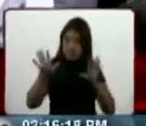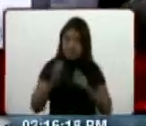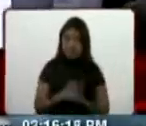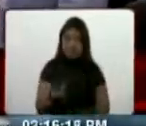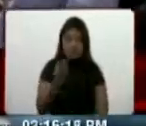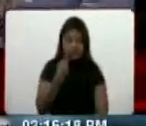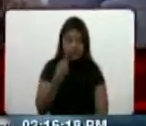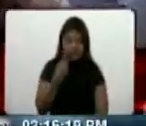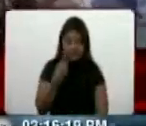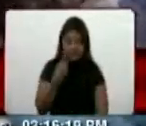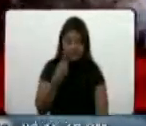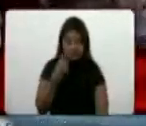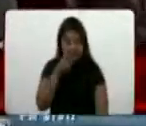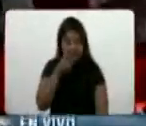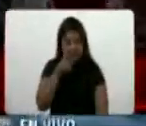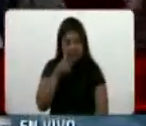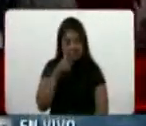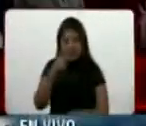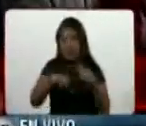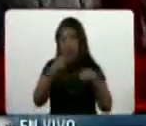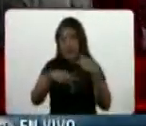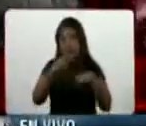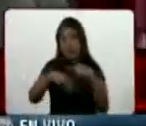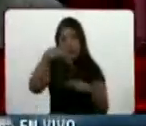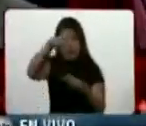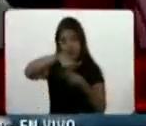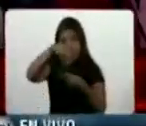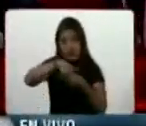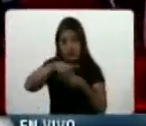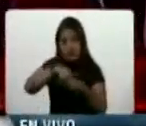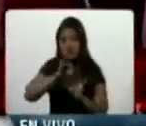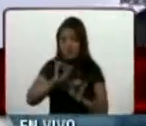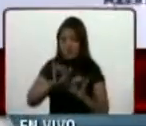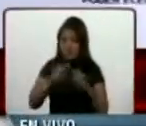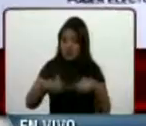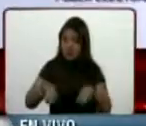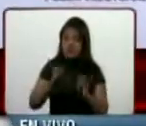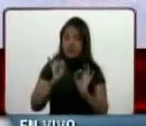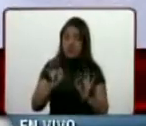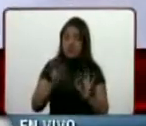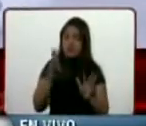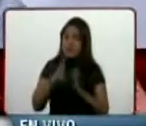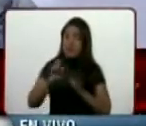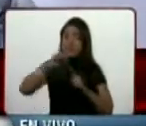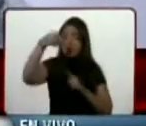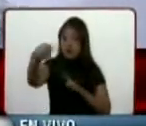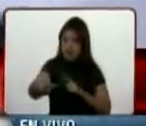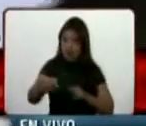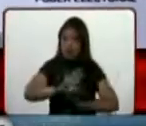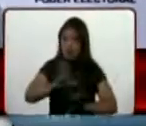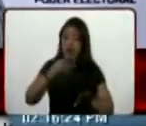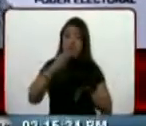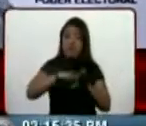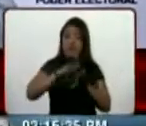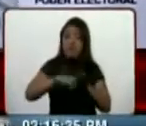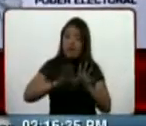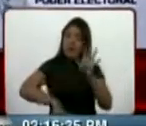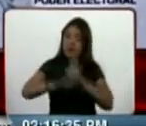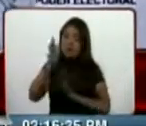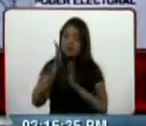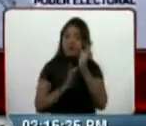atentos, siguiendo el proceso de votación propiamente dicho, para mañana, como lo han anunciado, el 15 de